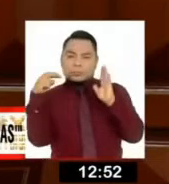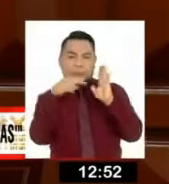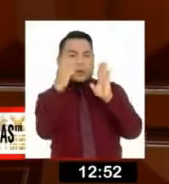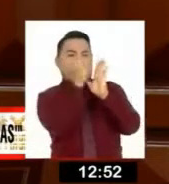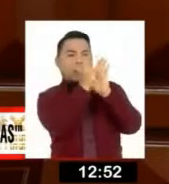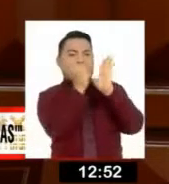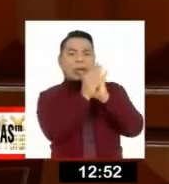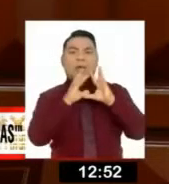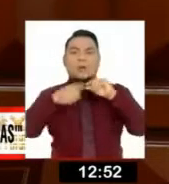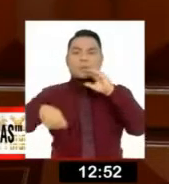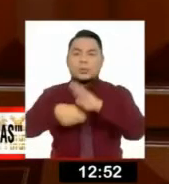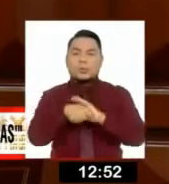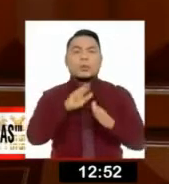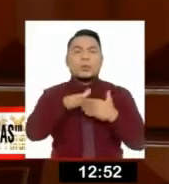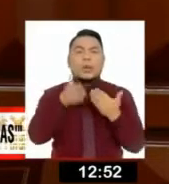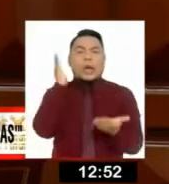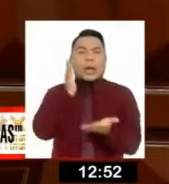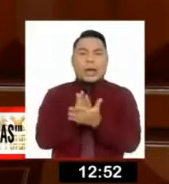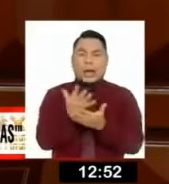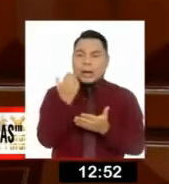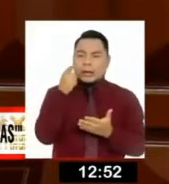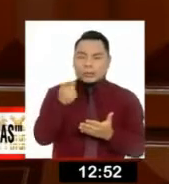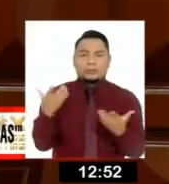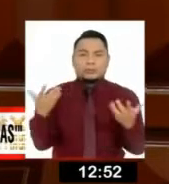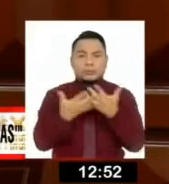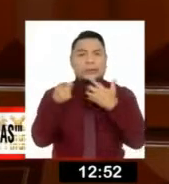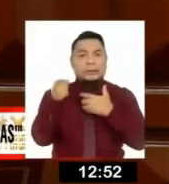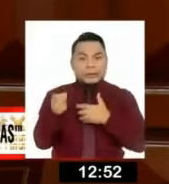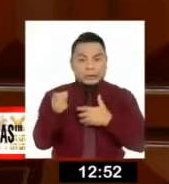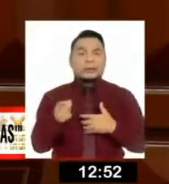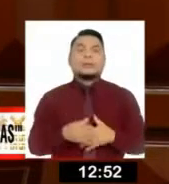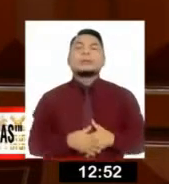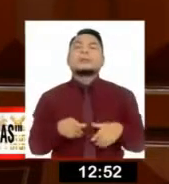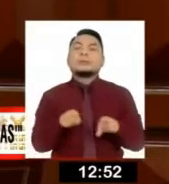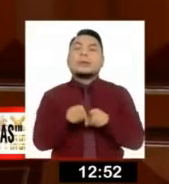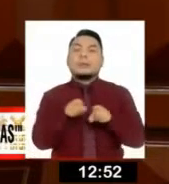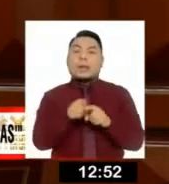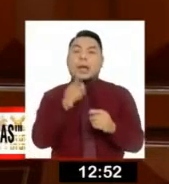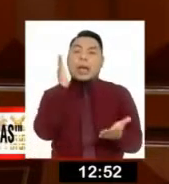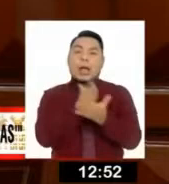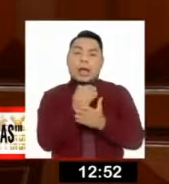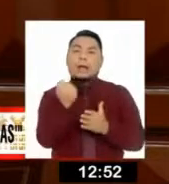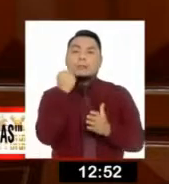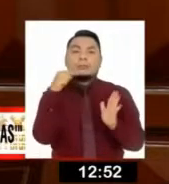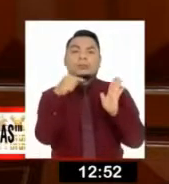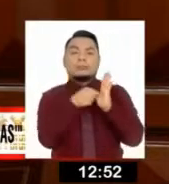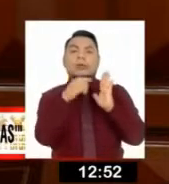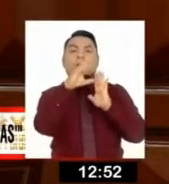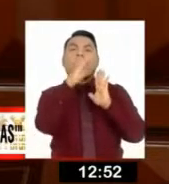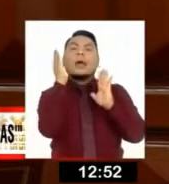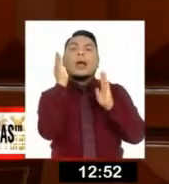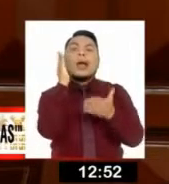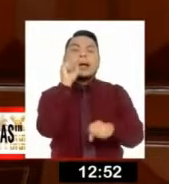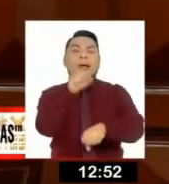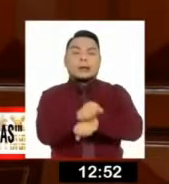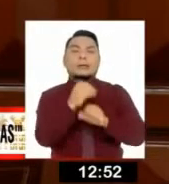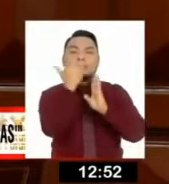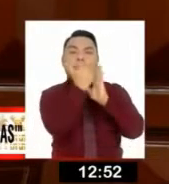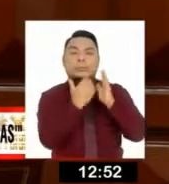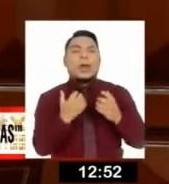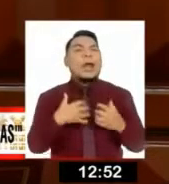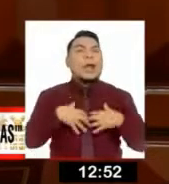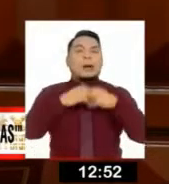la tipificación de los delitos vinculados a ella y las sanciones impuestas en el Código Penal para